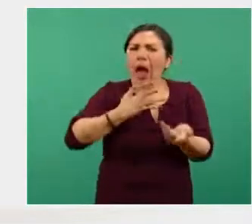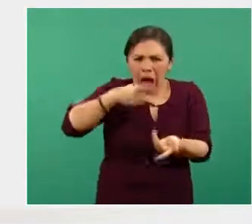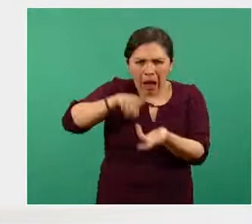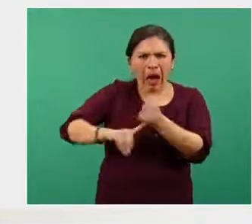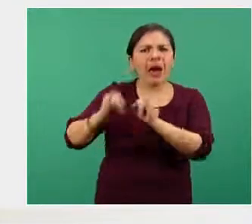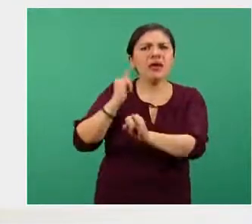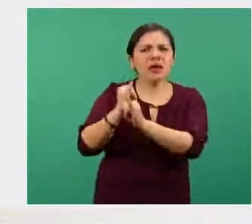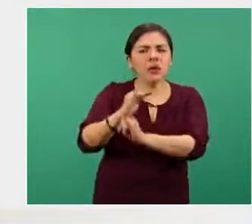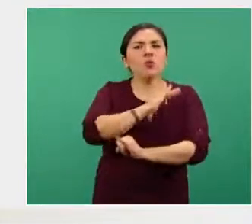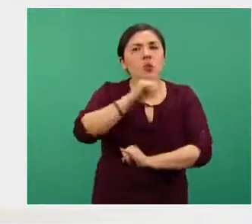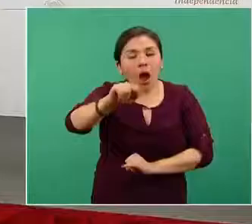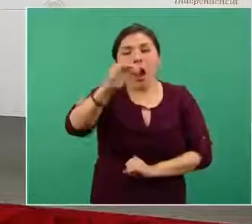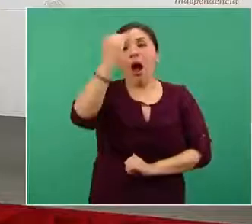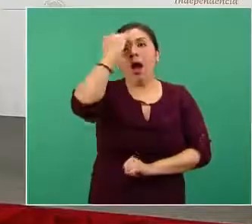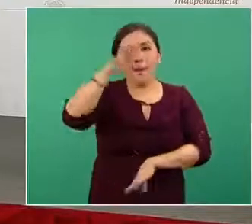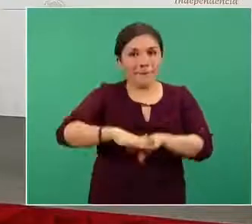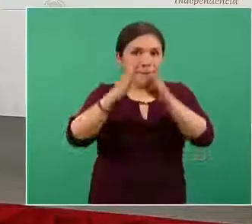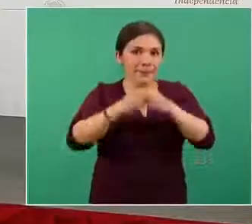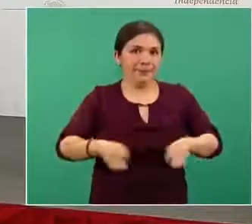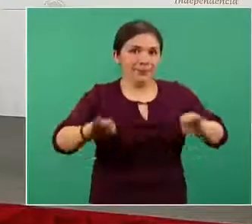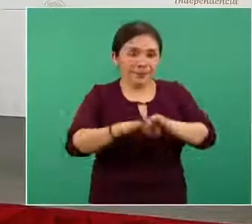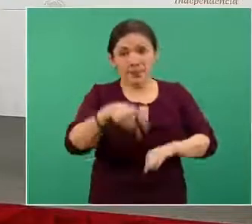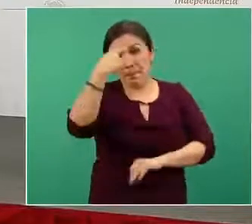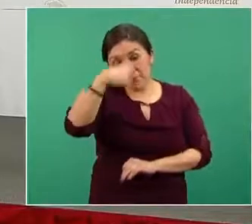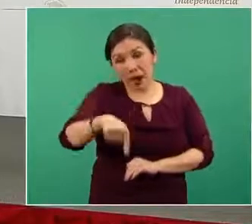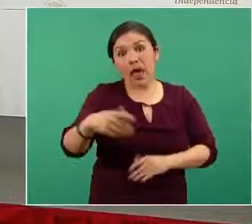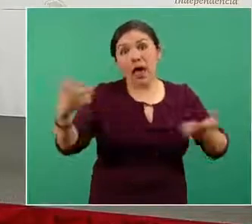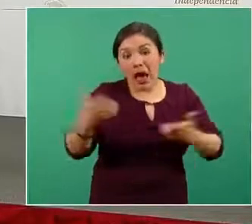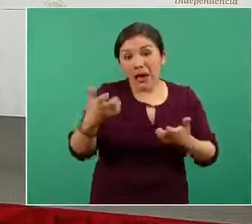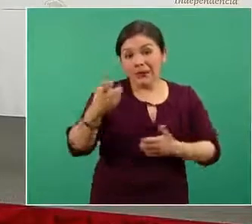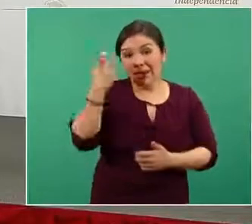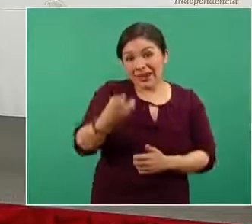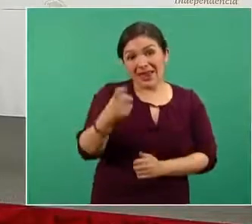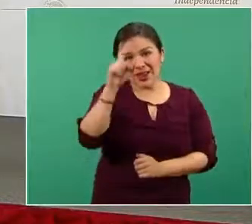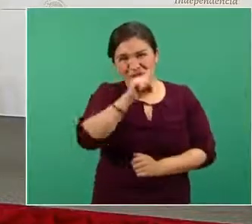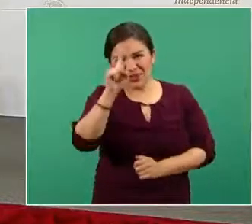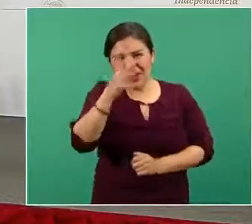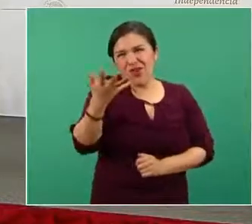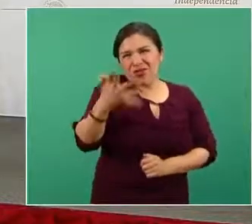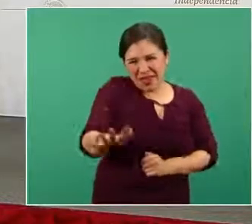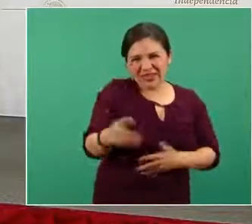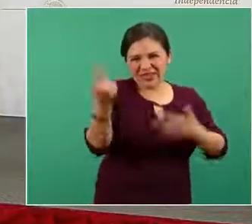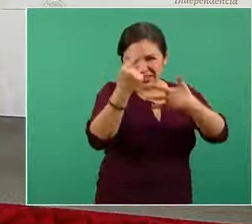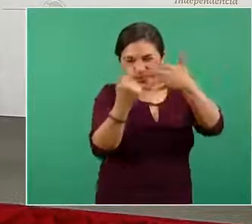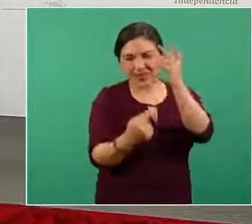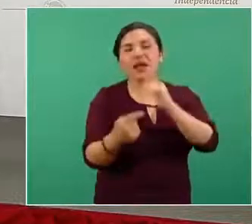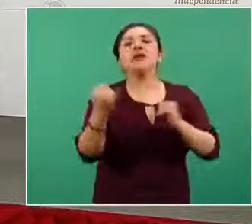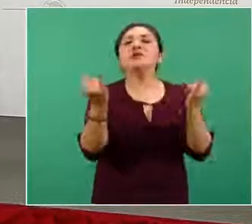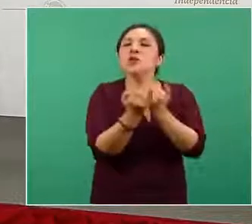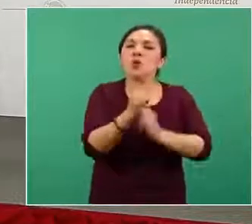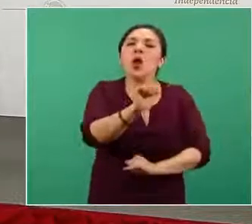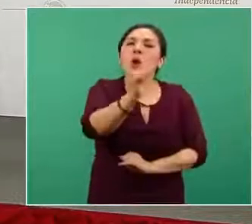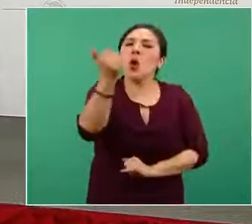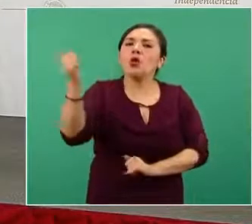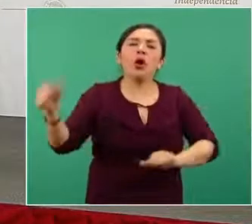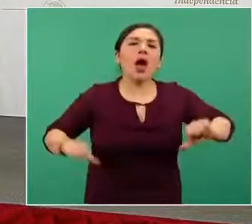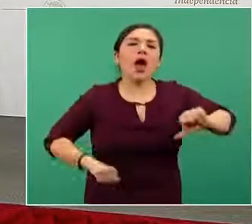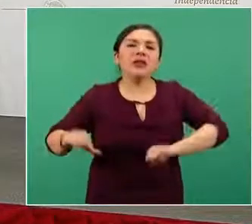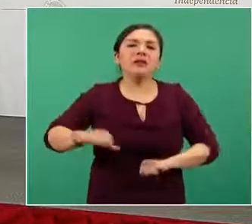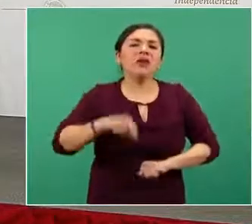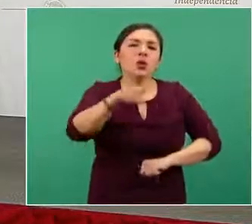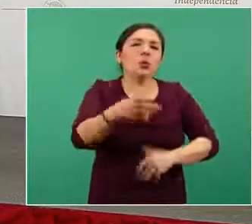a nutrir de manera importante no solamente el decálogo de las 10 recomendaciones, sino todas aquellas actividades que